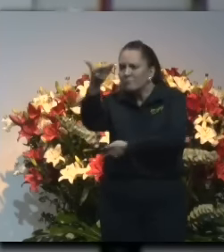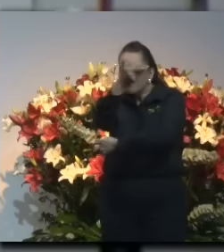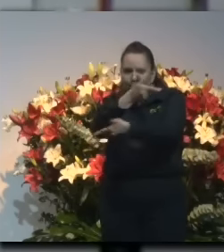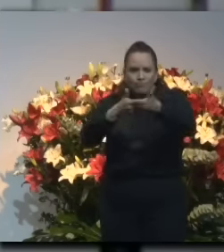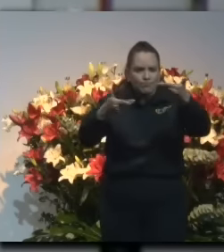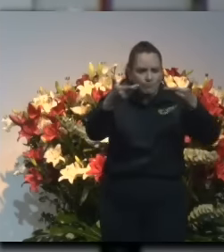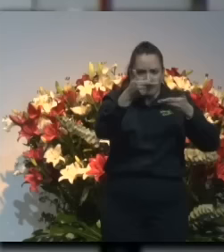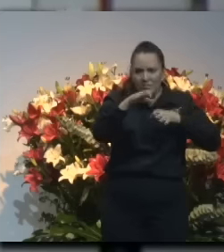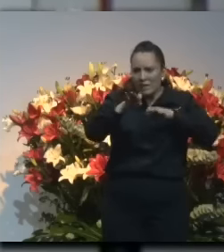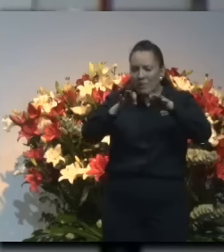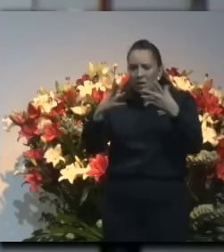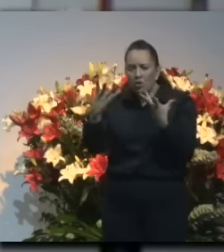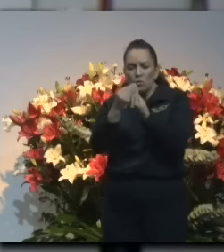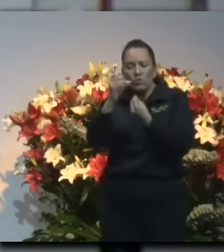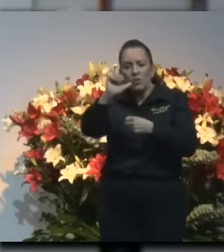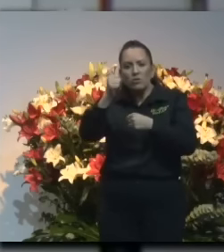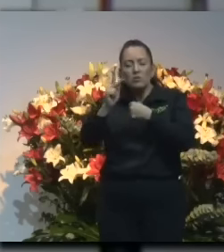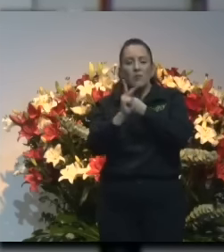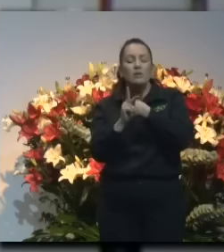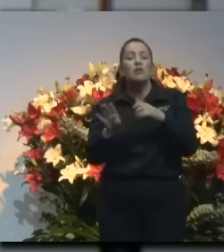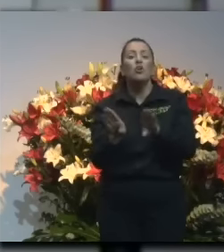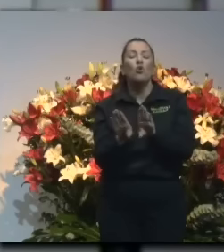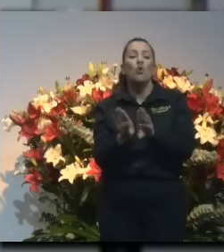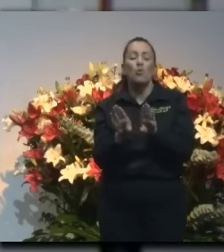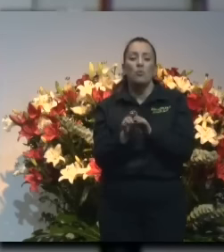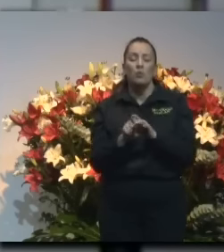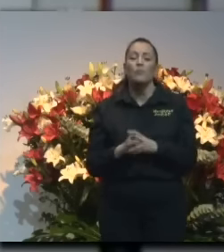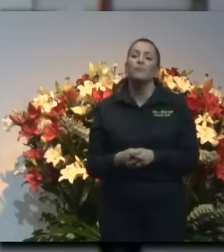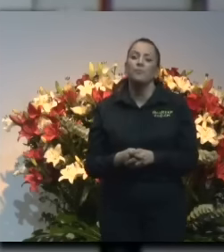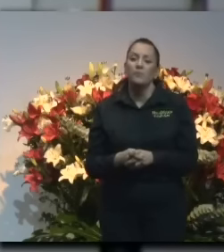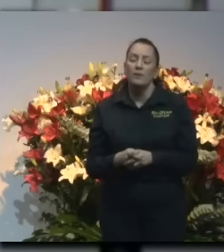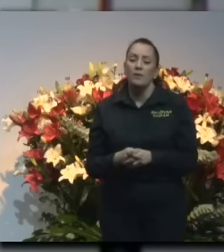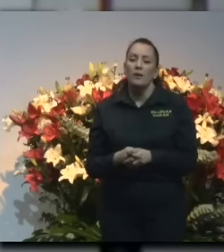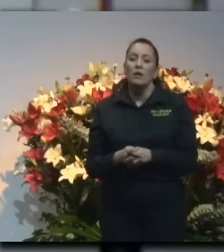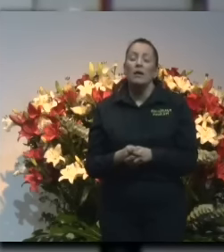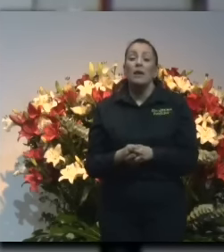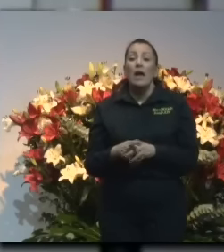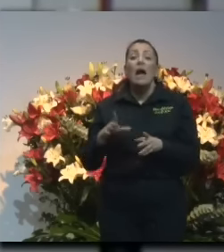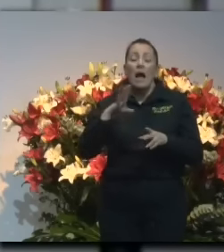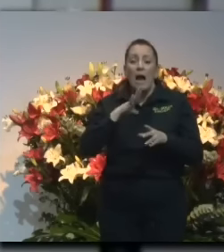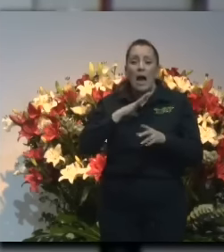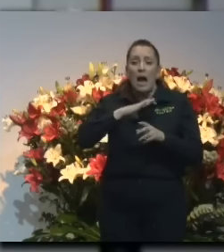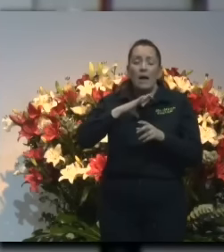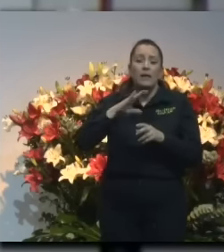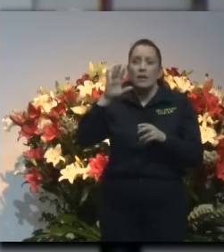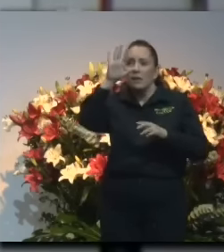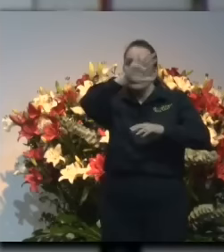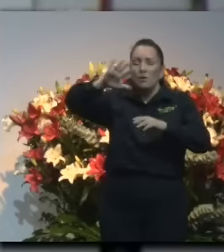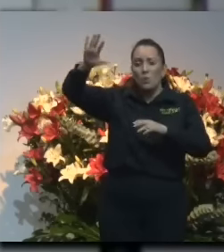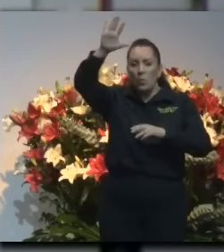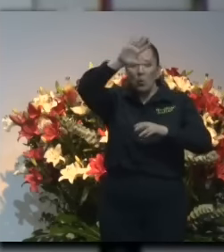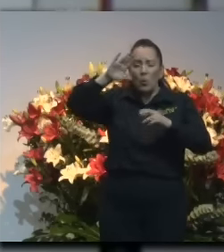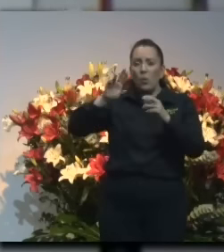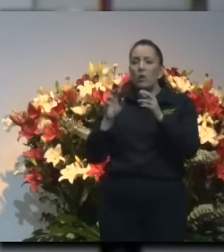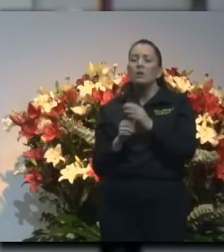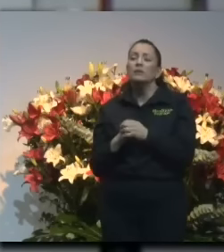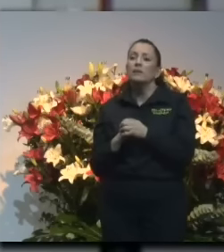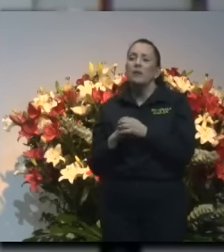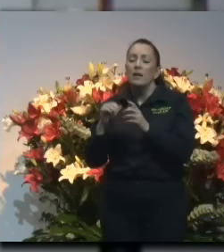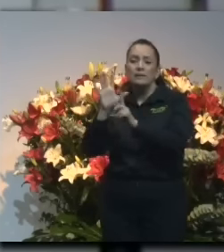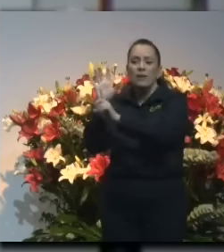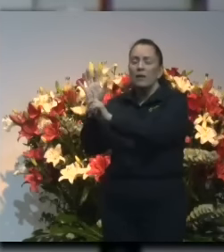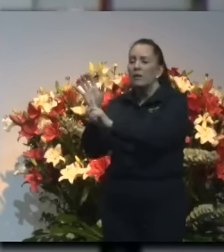sobre todo en estos satélites que hoy nos detectan dónde están las emisiones. Hay una tecnología súper